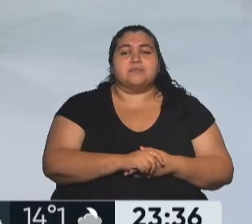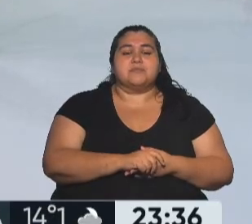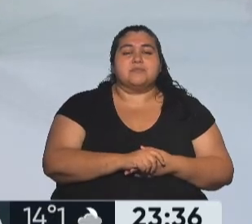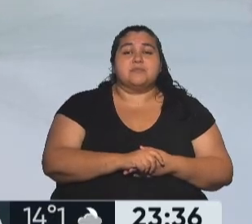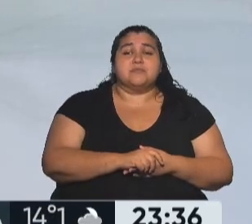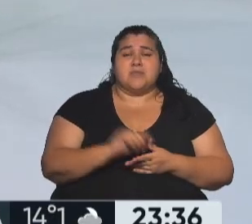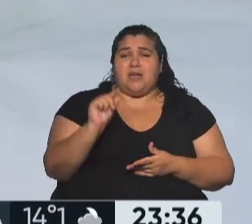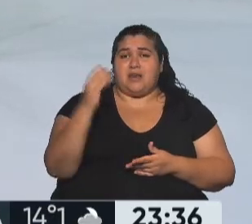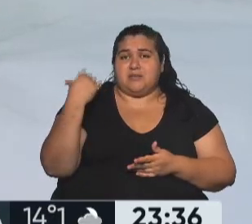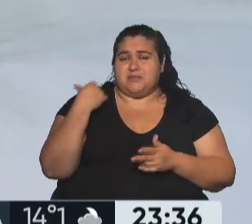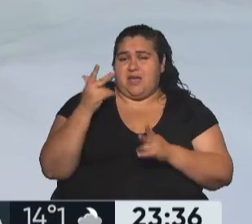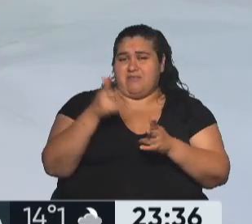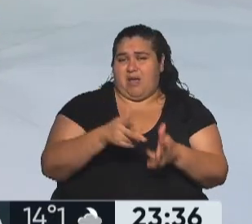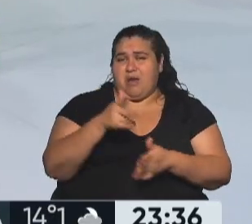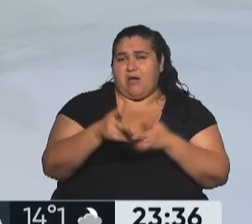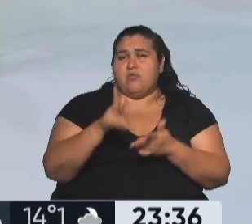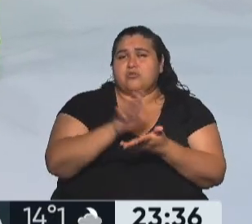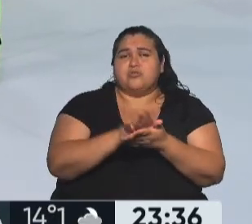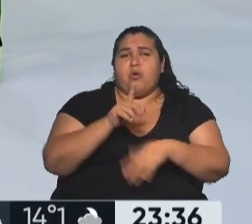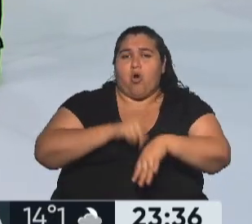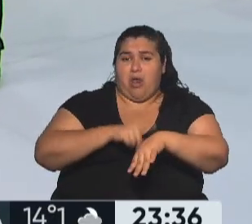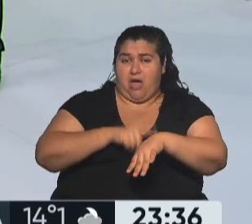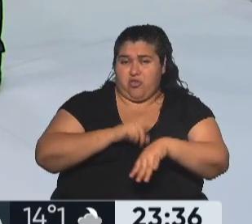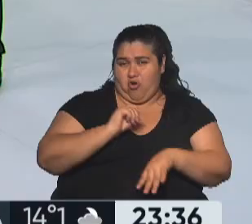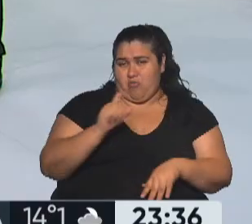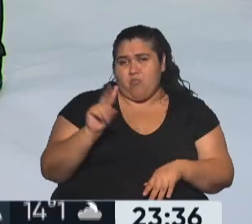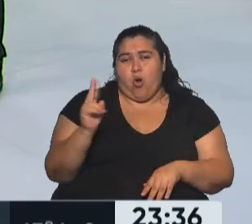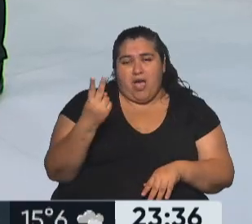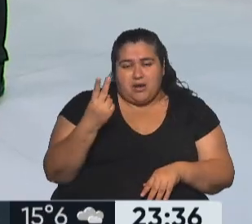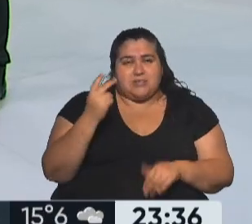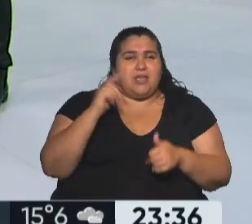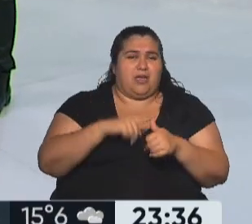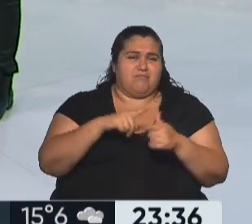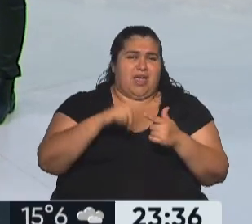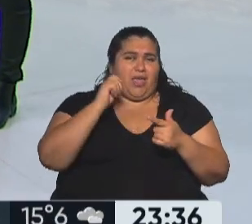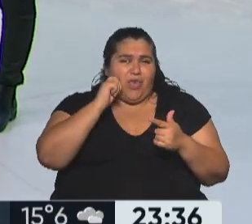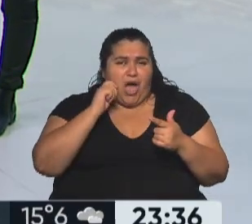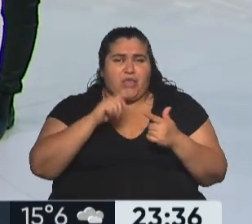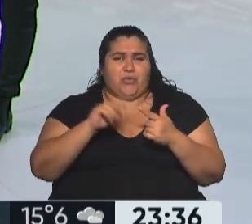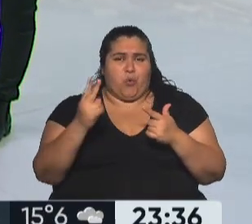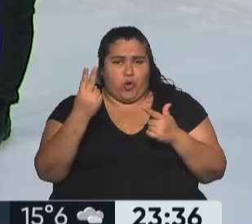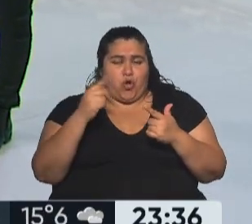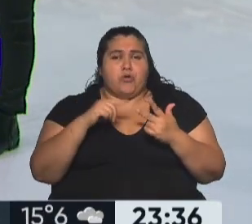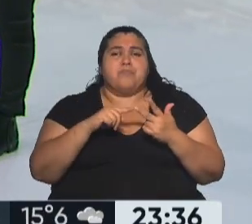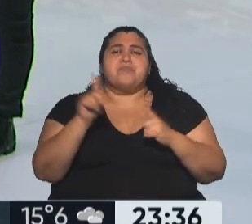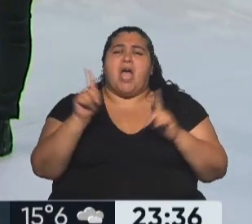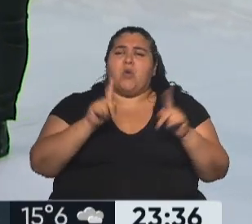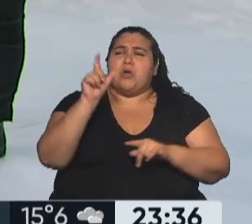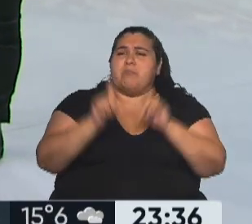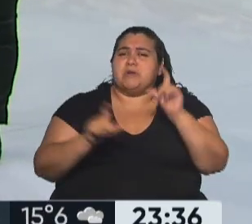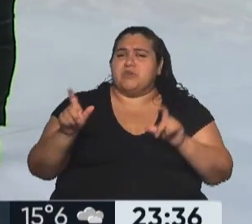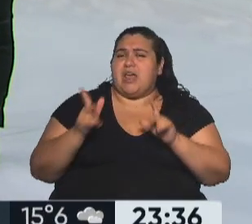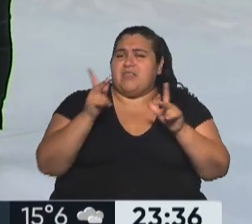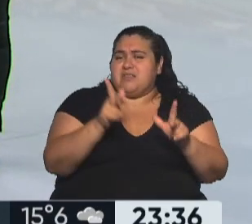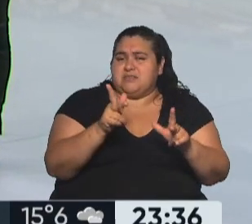Dari, recién mencionábamos el horario de su muerte, la edad en la que murió, y algunos hacían referencia a